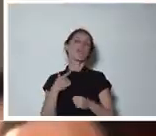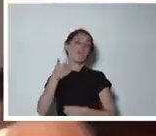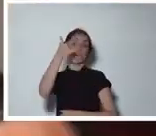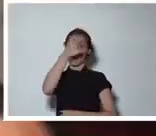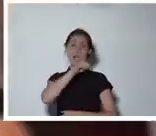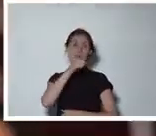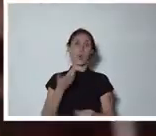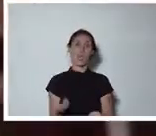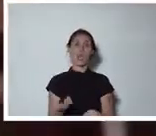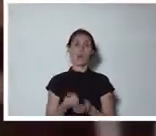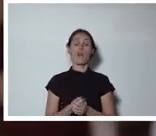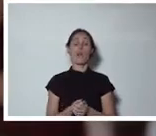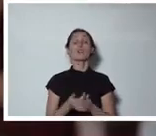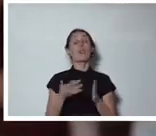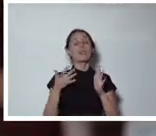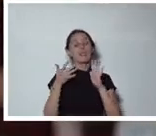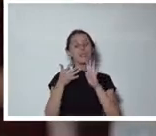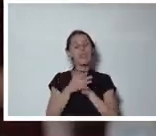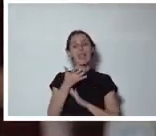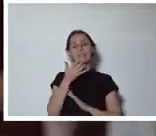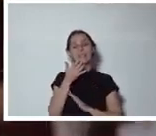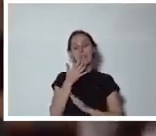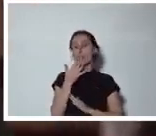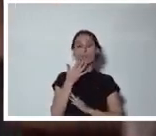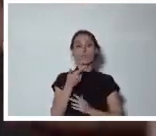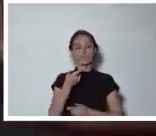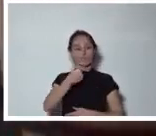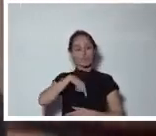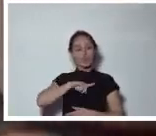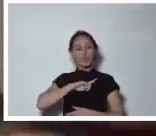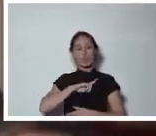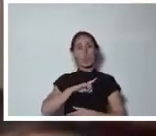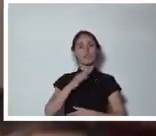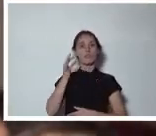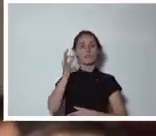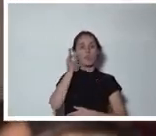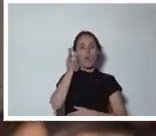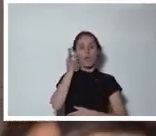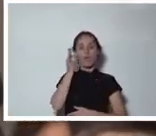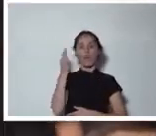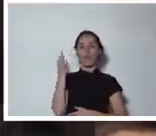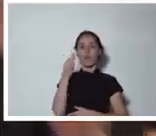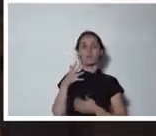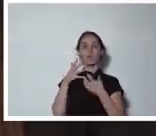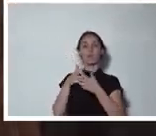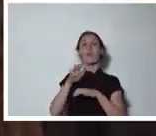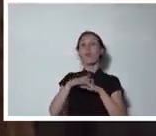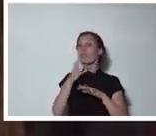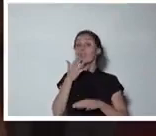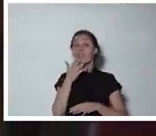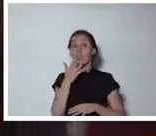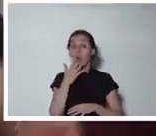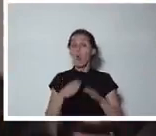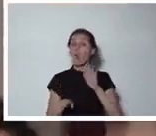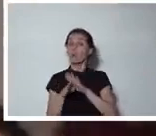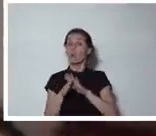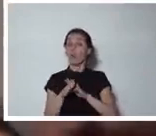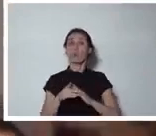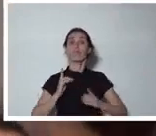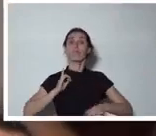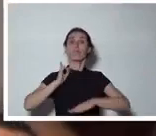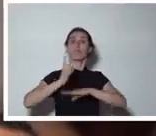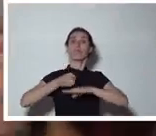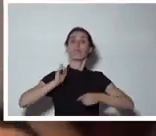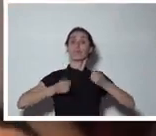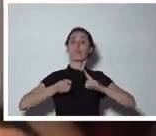solamente como mujeres sino como sociedad y como humanidad siguen siendo varones en el poder judicial en los medios de comunicación